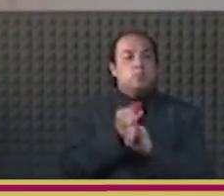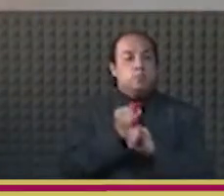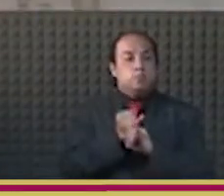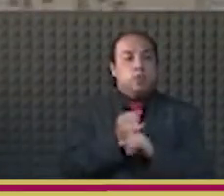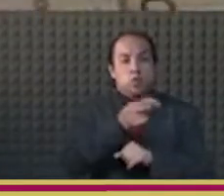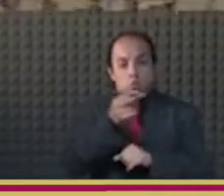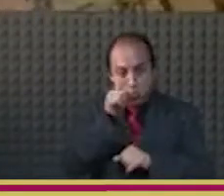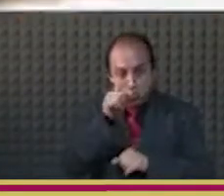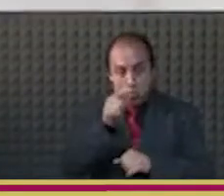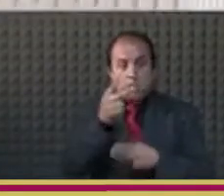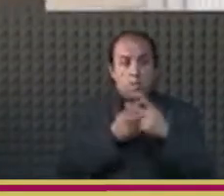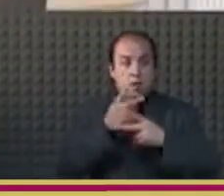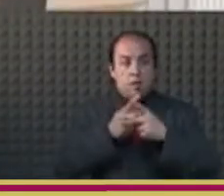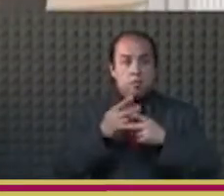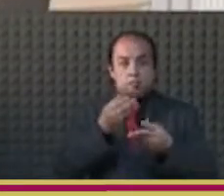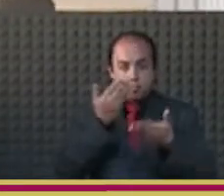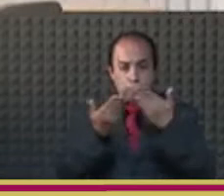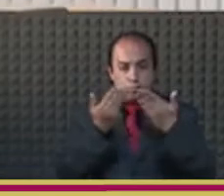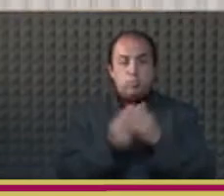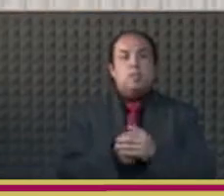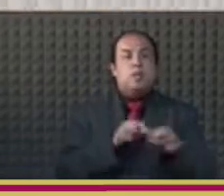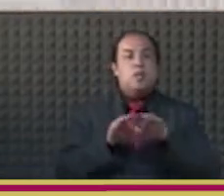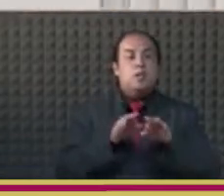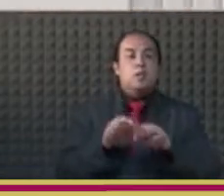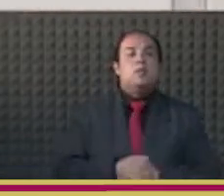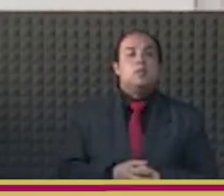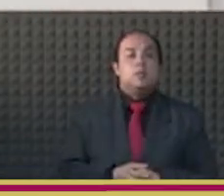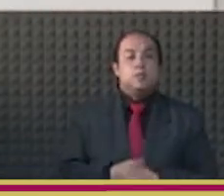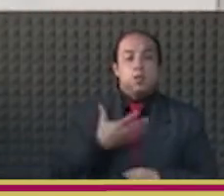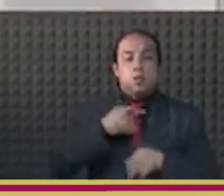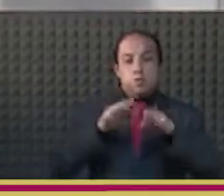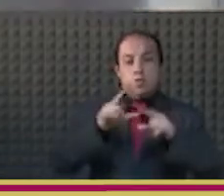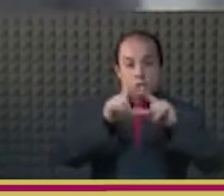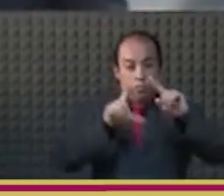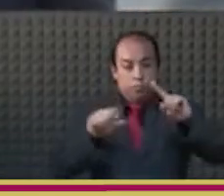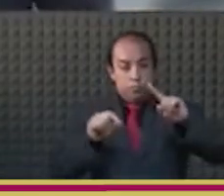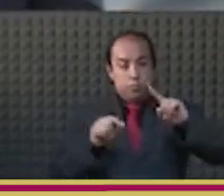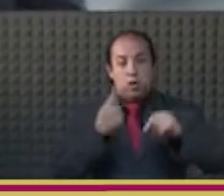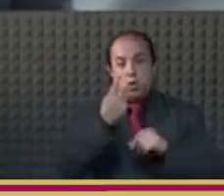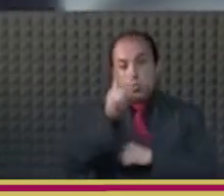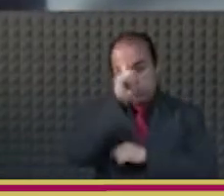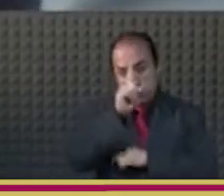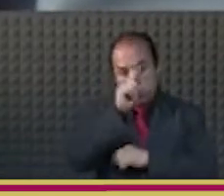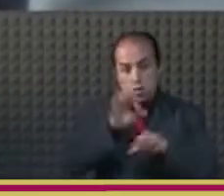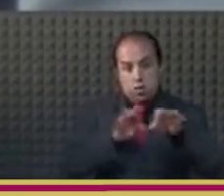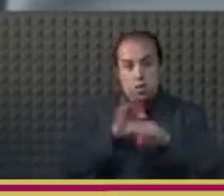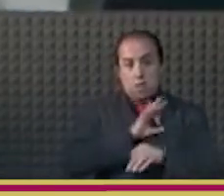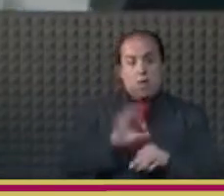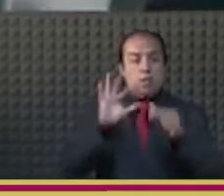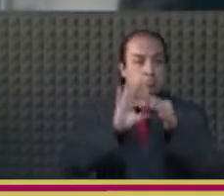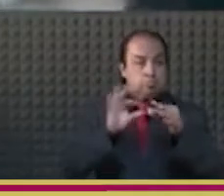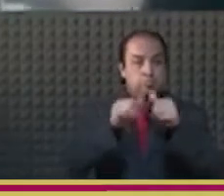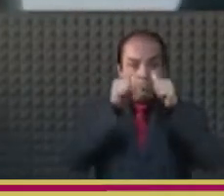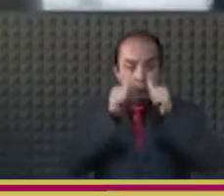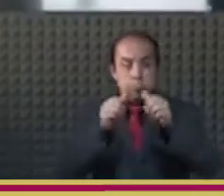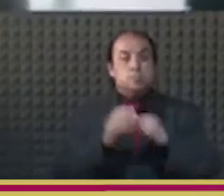empleo como candidato o empleador. Contamos con oficinas en todo el país en las que un consejero laboral puede brindarte